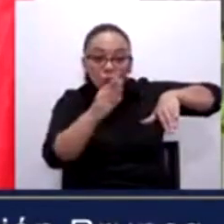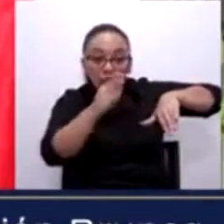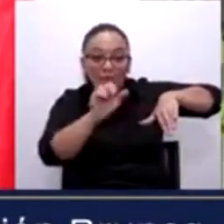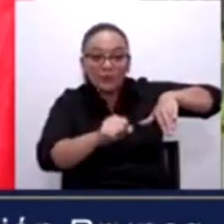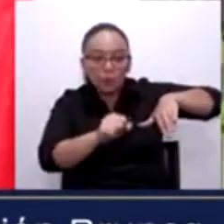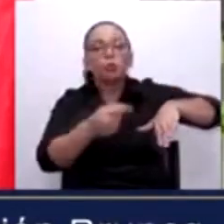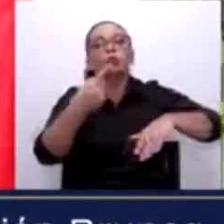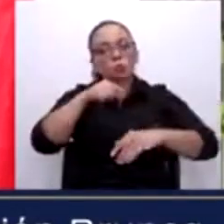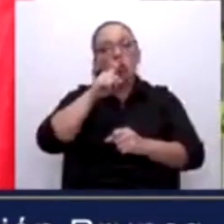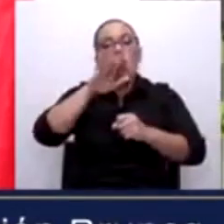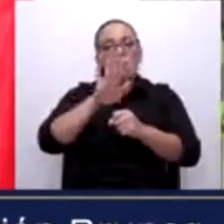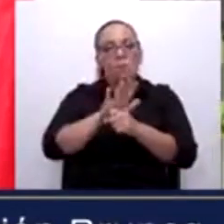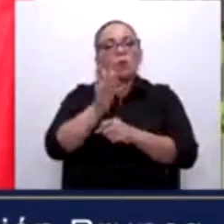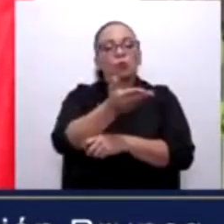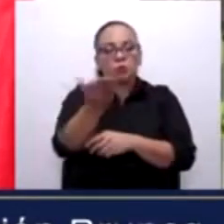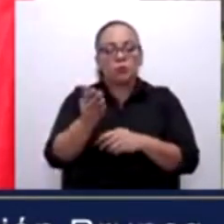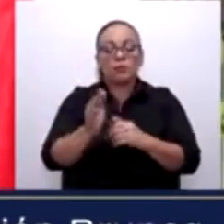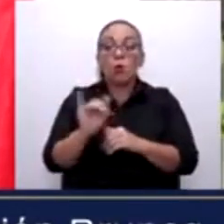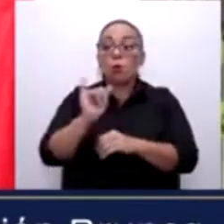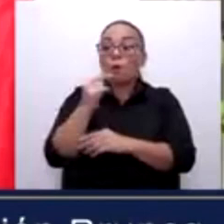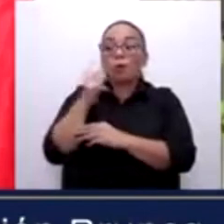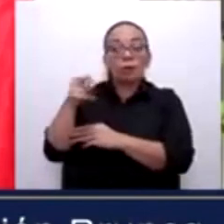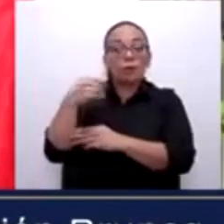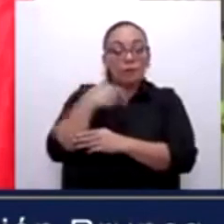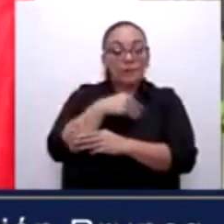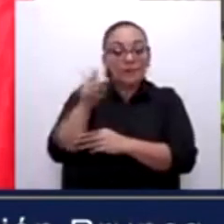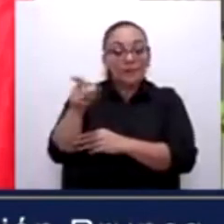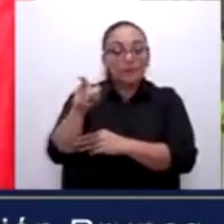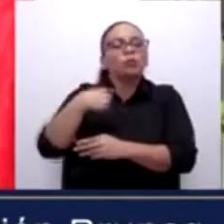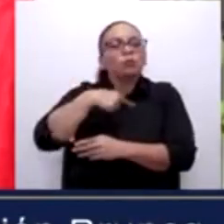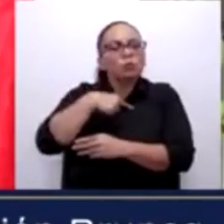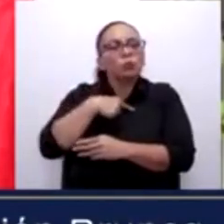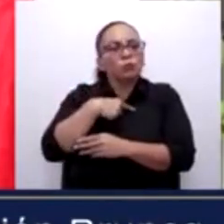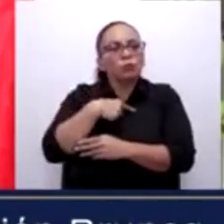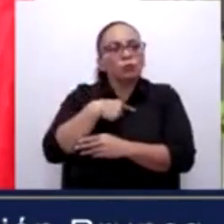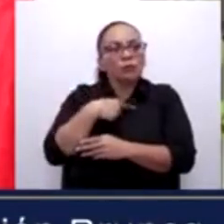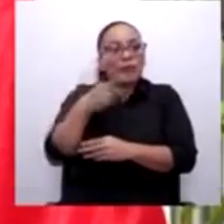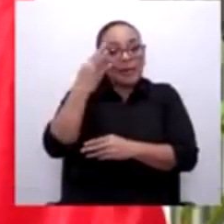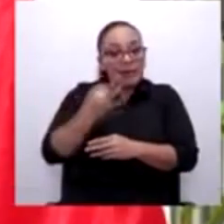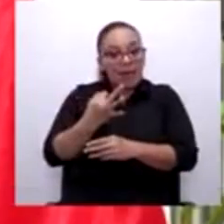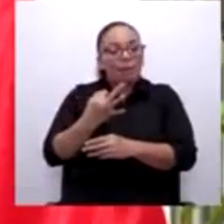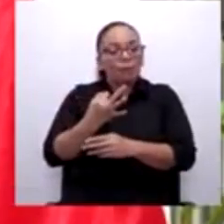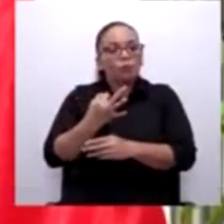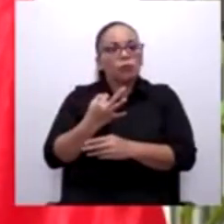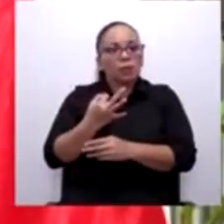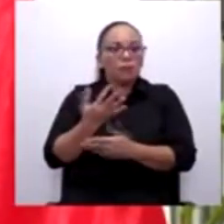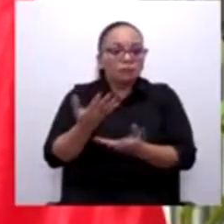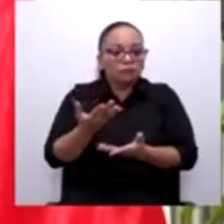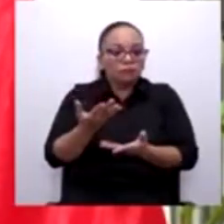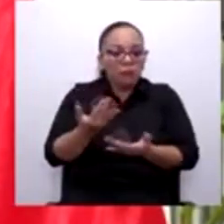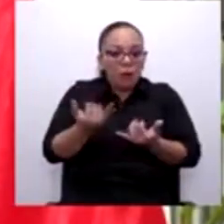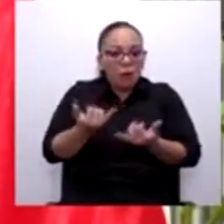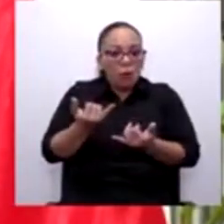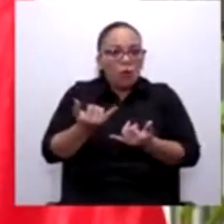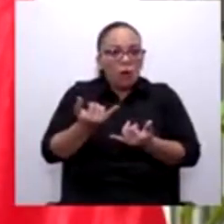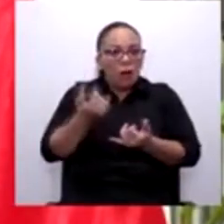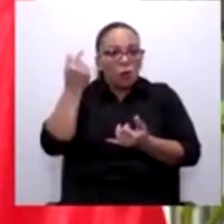señor ministro, nosotros creemos ser justamente el gobierno